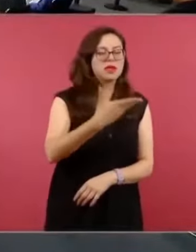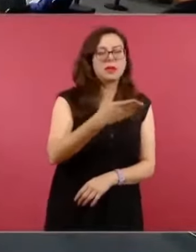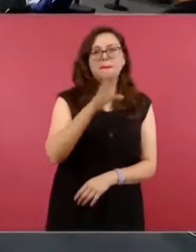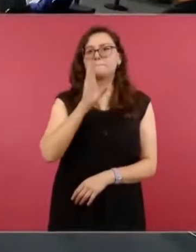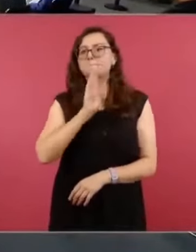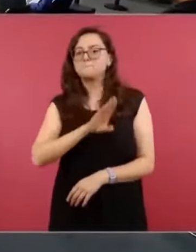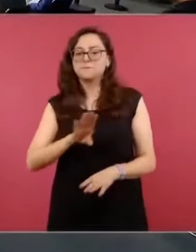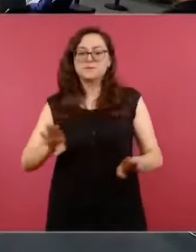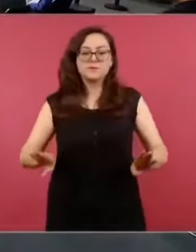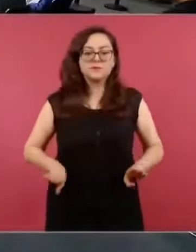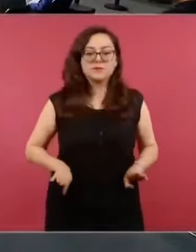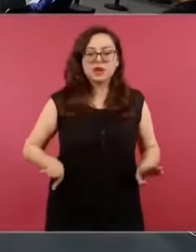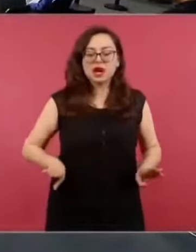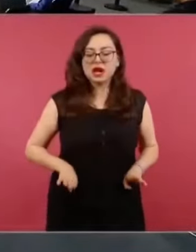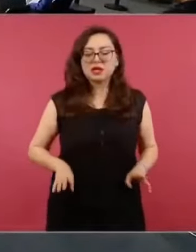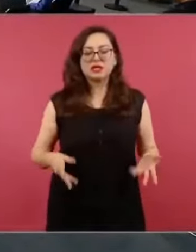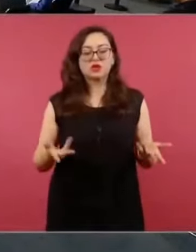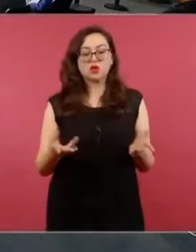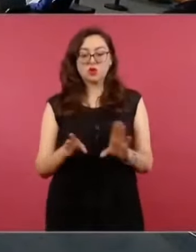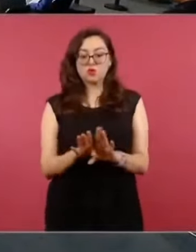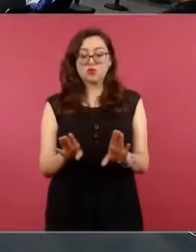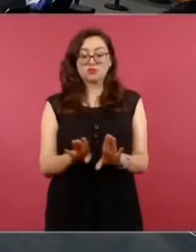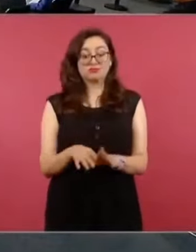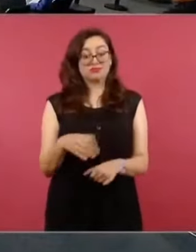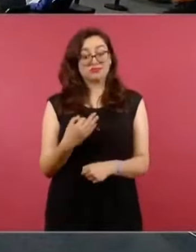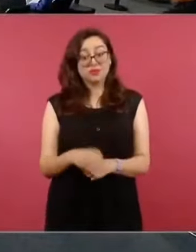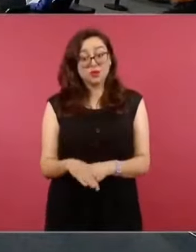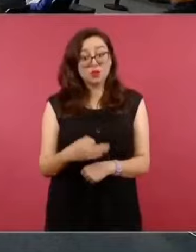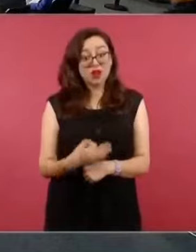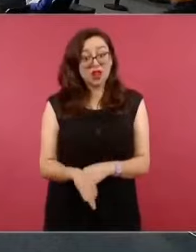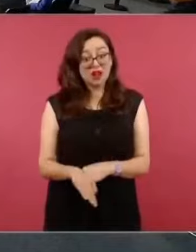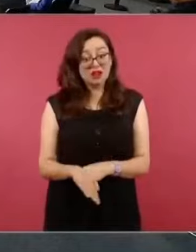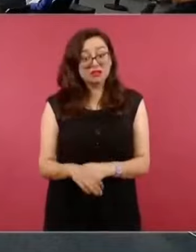pero no transitoriamente, porque el caso de las drogas